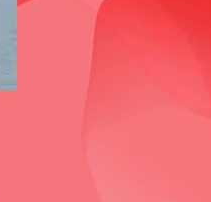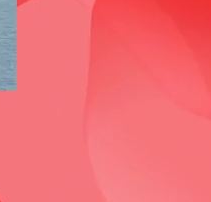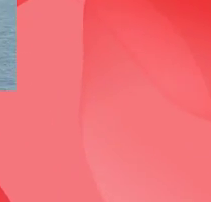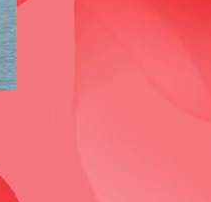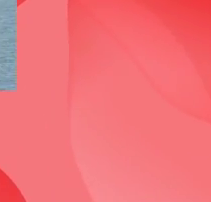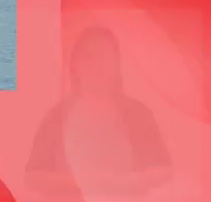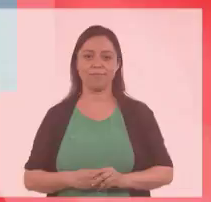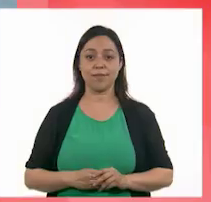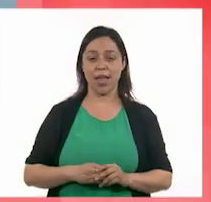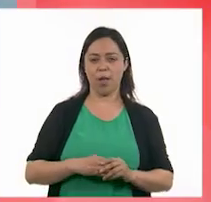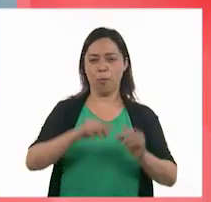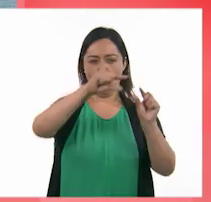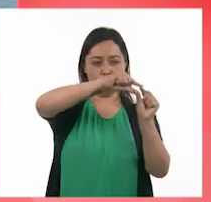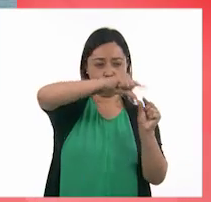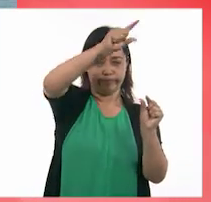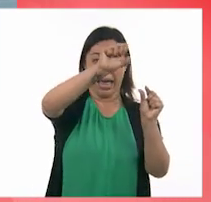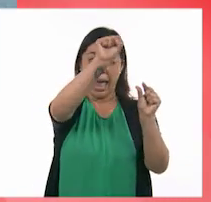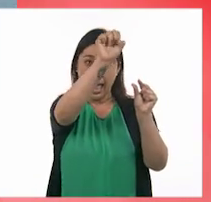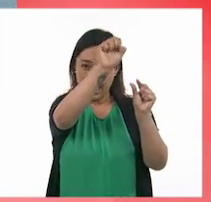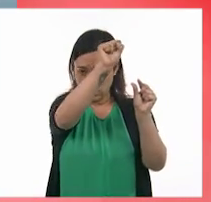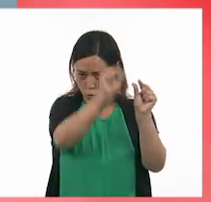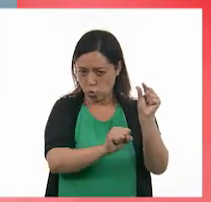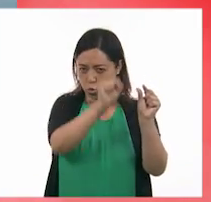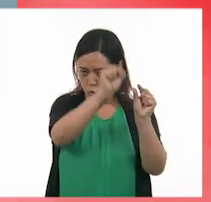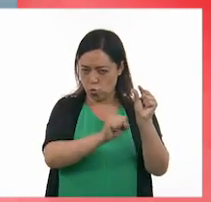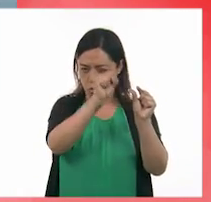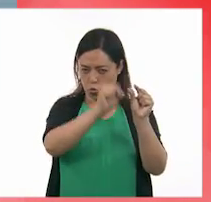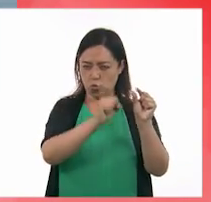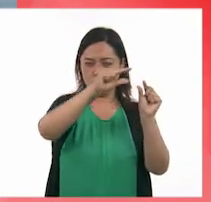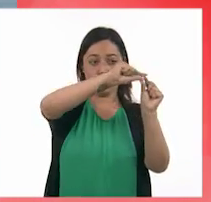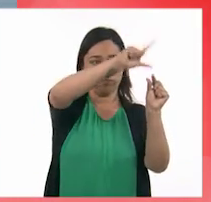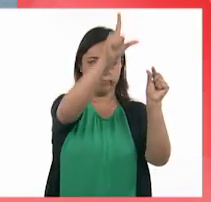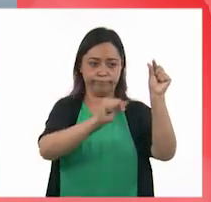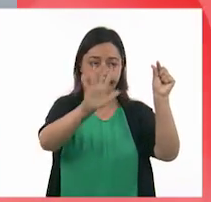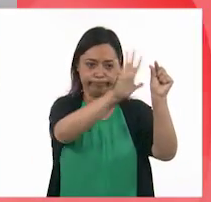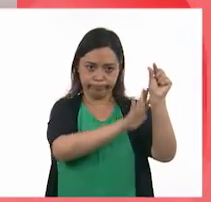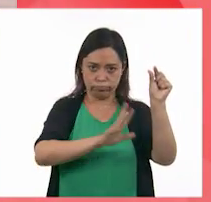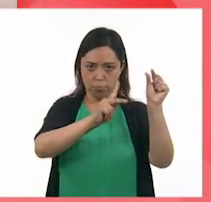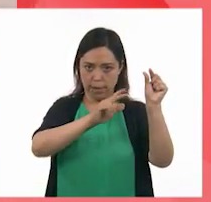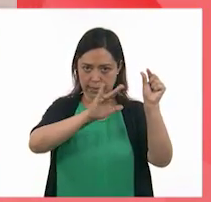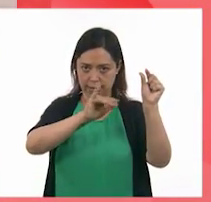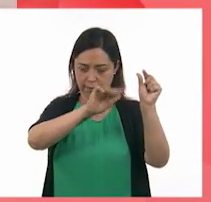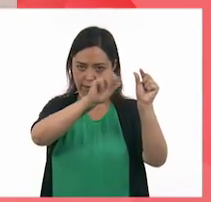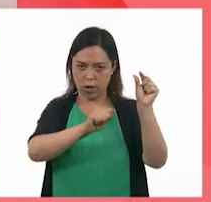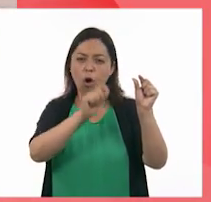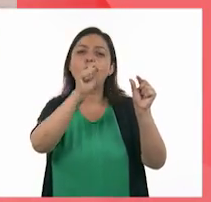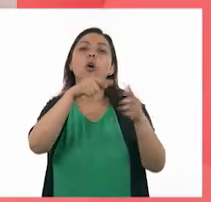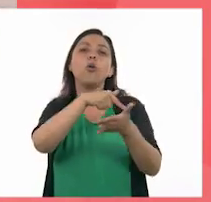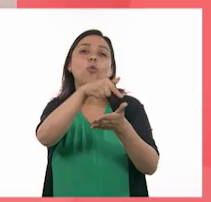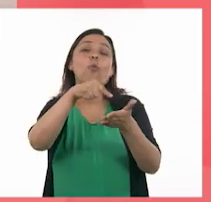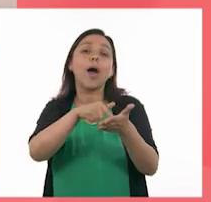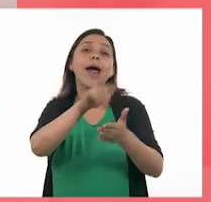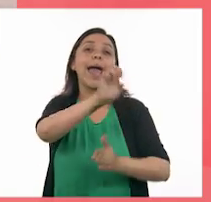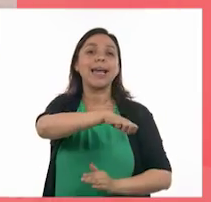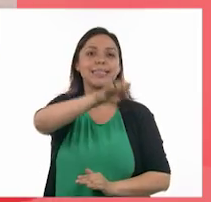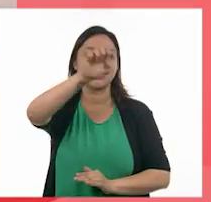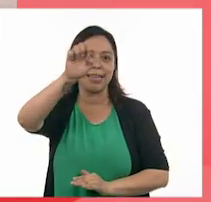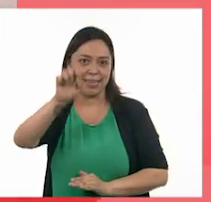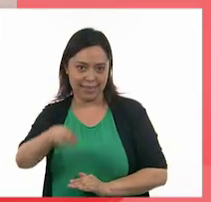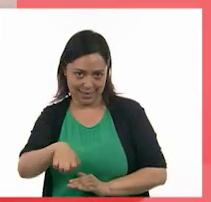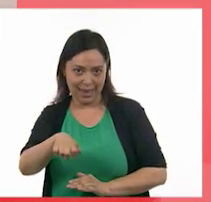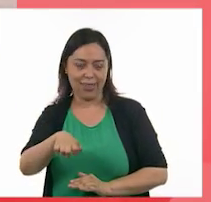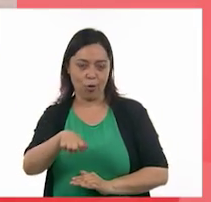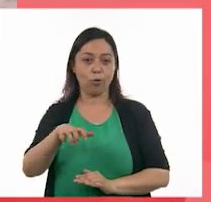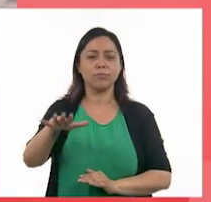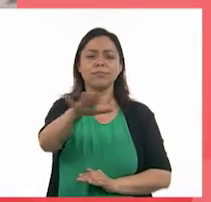Más al sur del estado, frente al Océano Pacífico, se encuentra Ensenada. Y su historia está